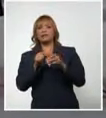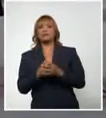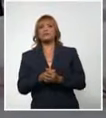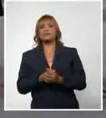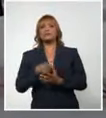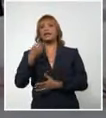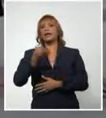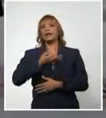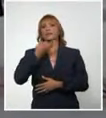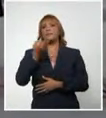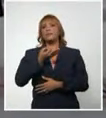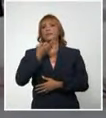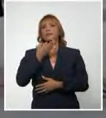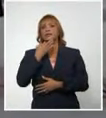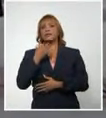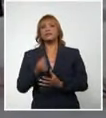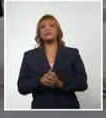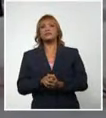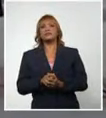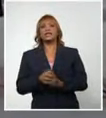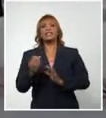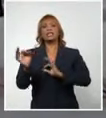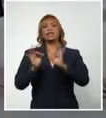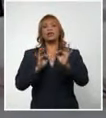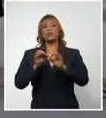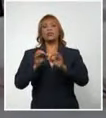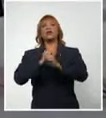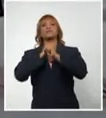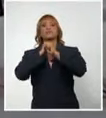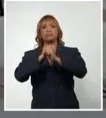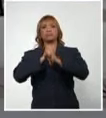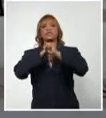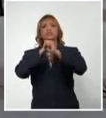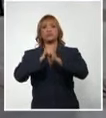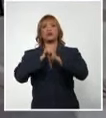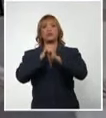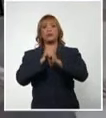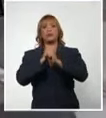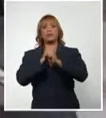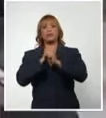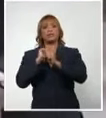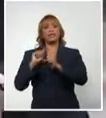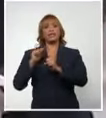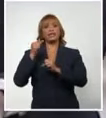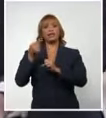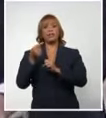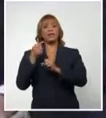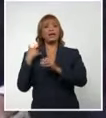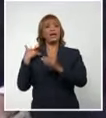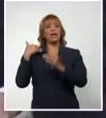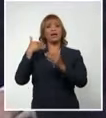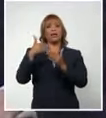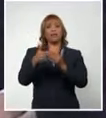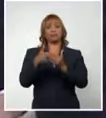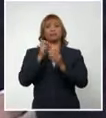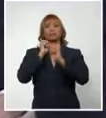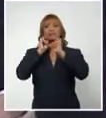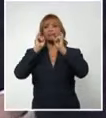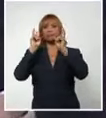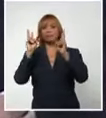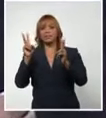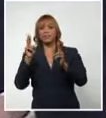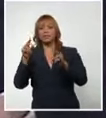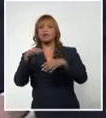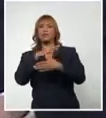habla de que engorda y cuida a su caballo. Y luego, a lo largo de su vida peregrina por